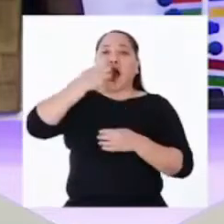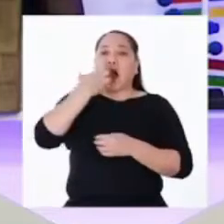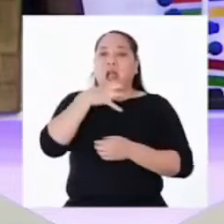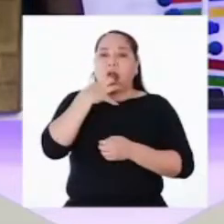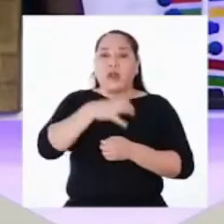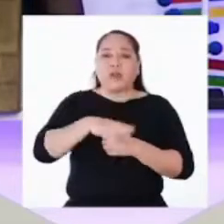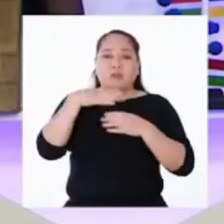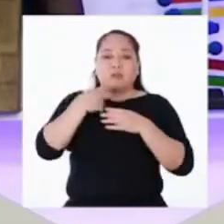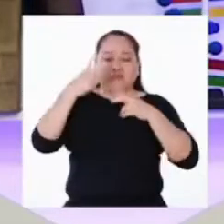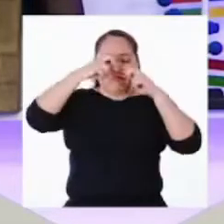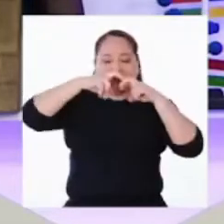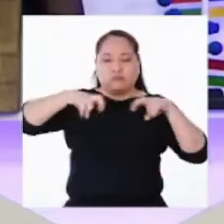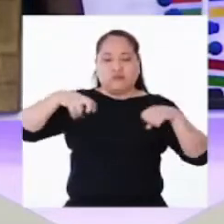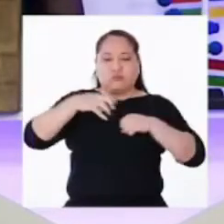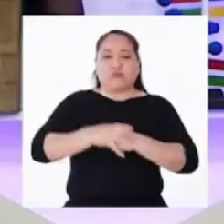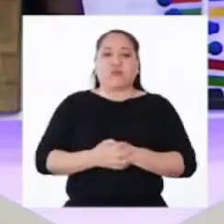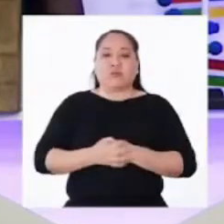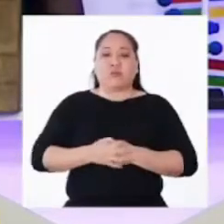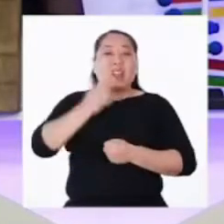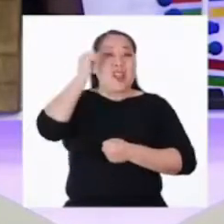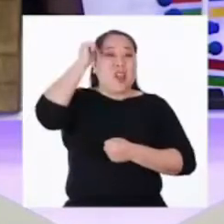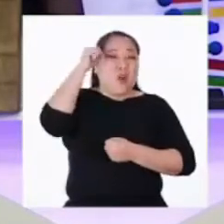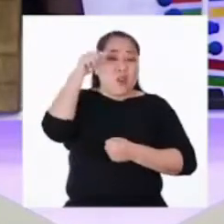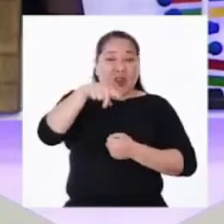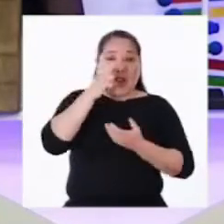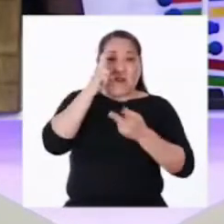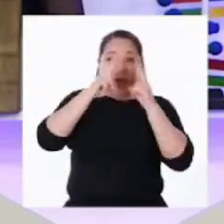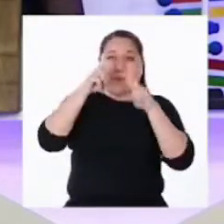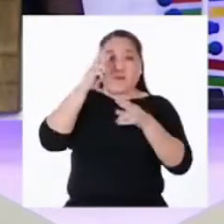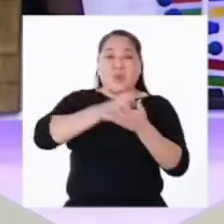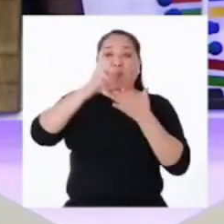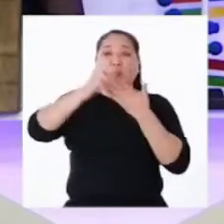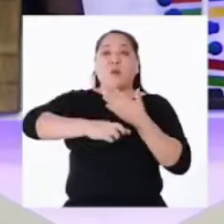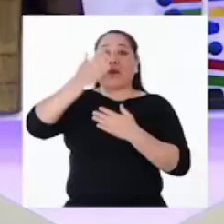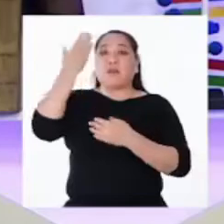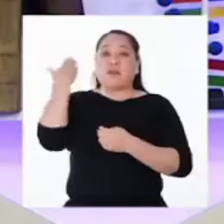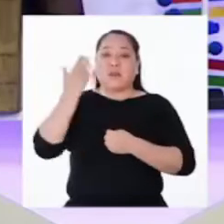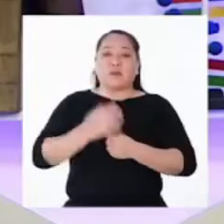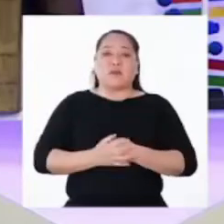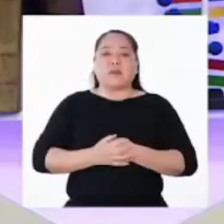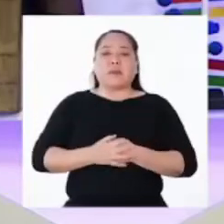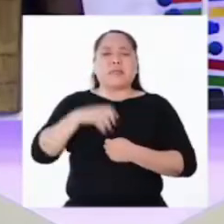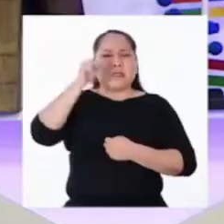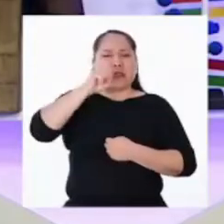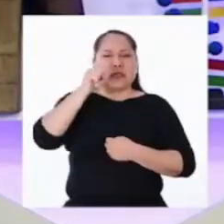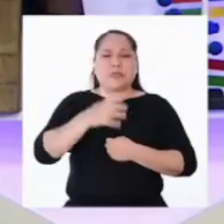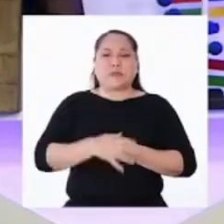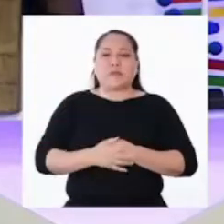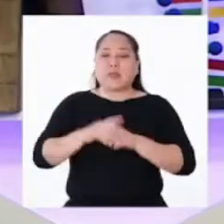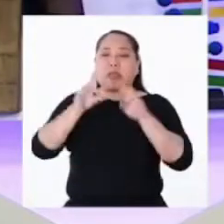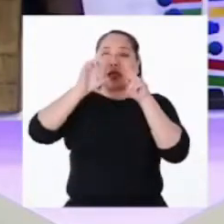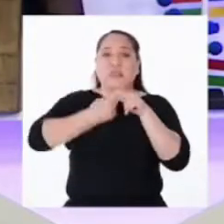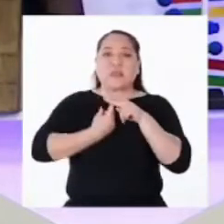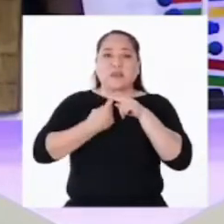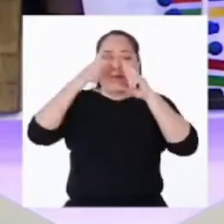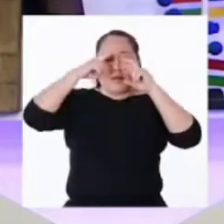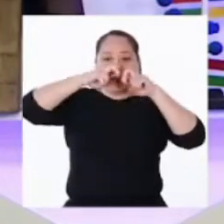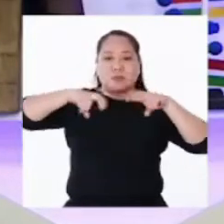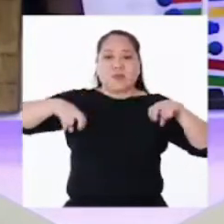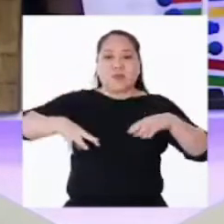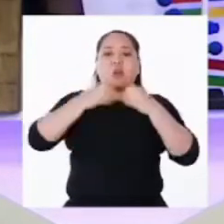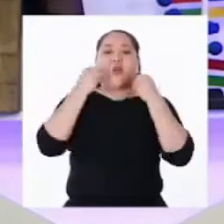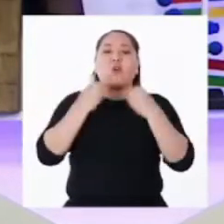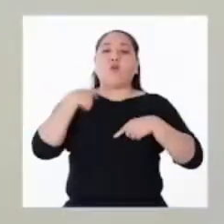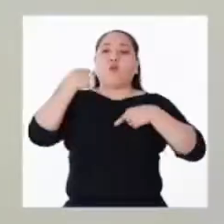ser afectados fisiológicamente en nuestro sistema nervioso, el cual produce respuestas que permiten mantener la homeostasis o equilibrio en